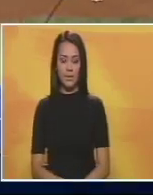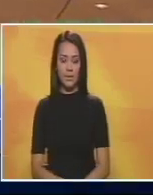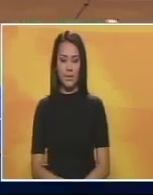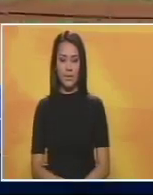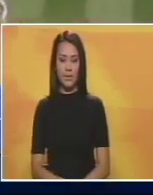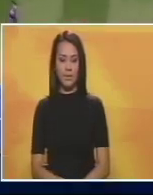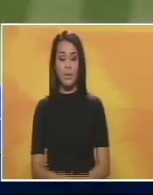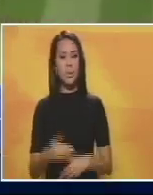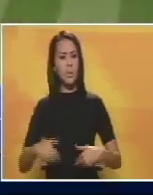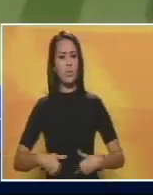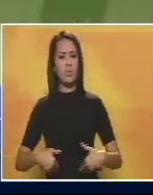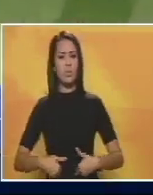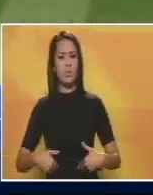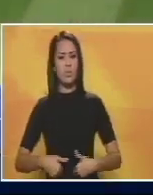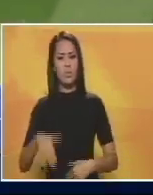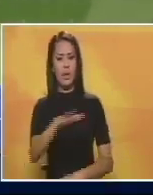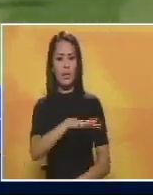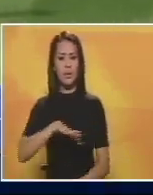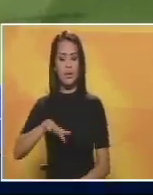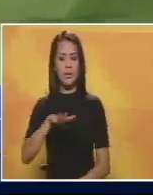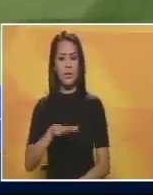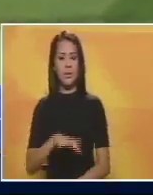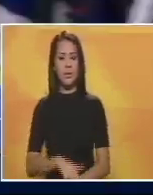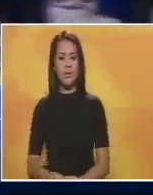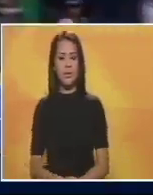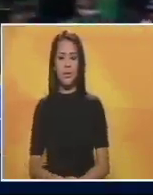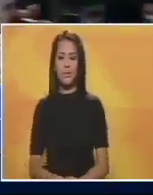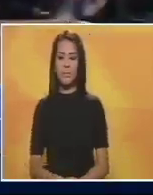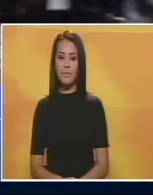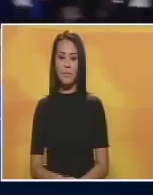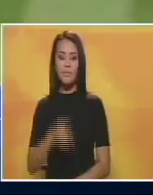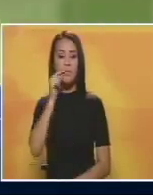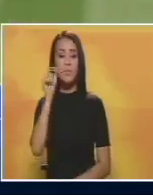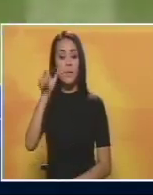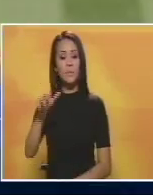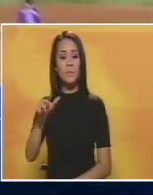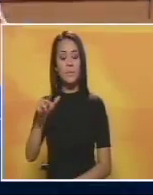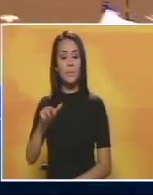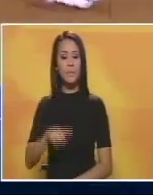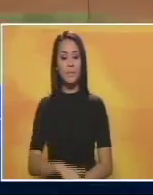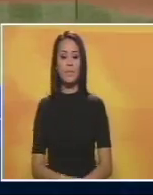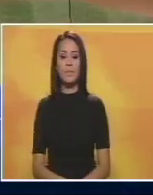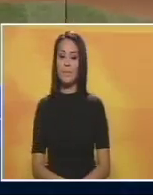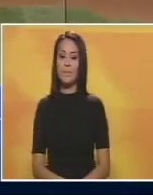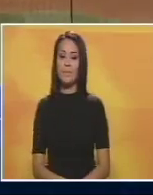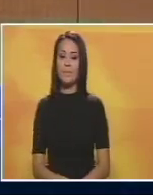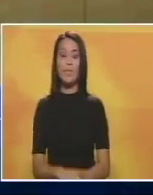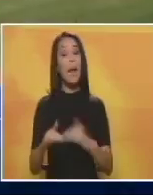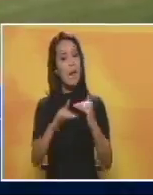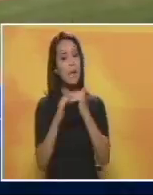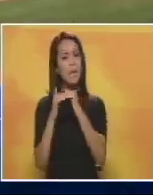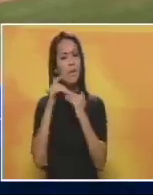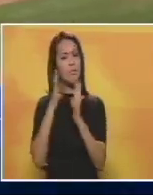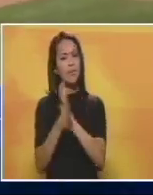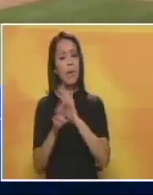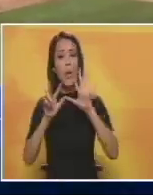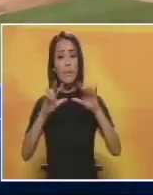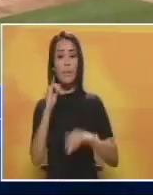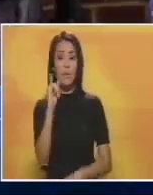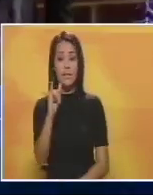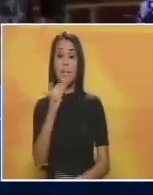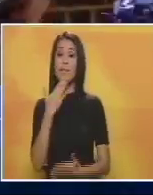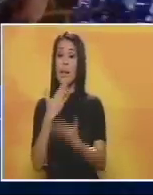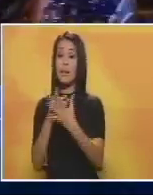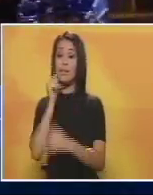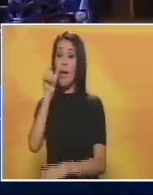el sacrificio al jardín central, con el que pisó el plató Charlie Blackmon. La igualdad llegó en el 8º episodio gracias